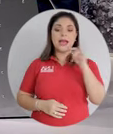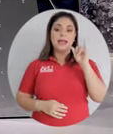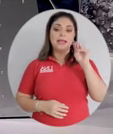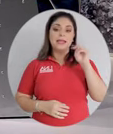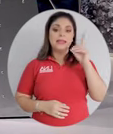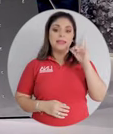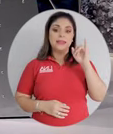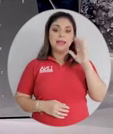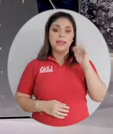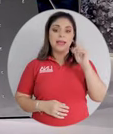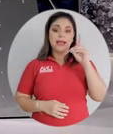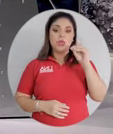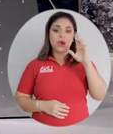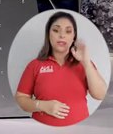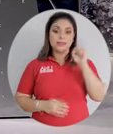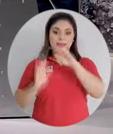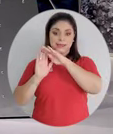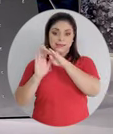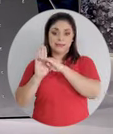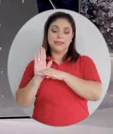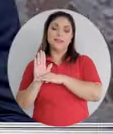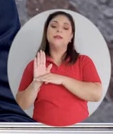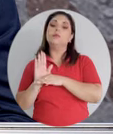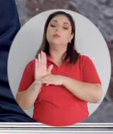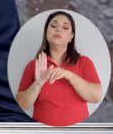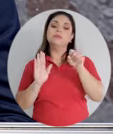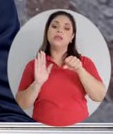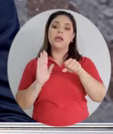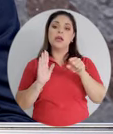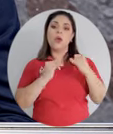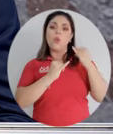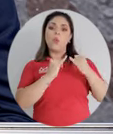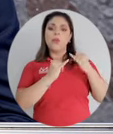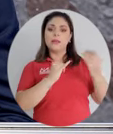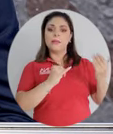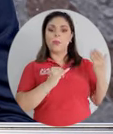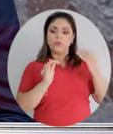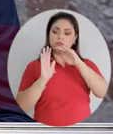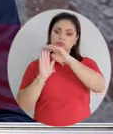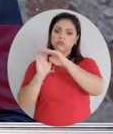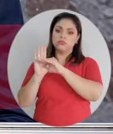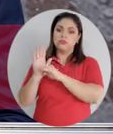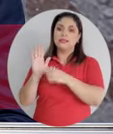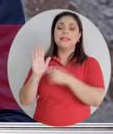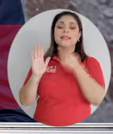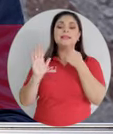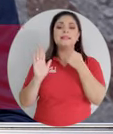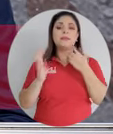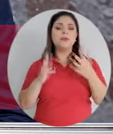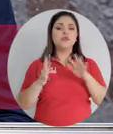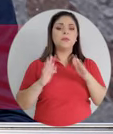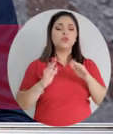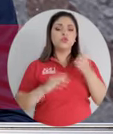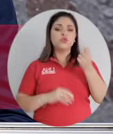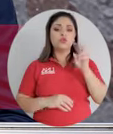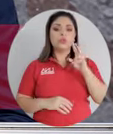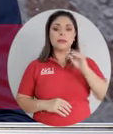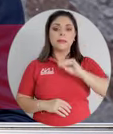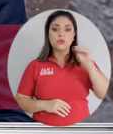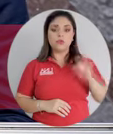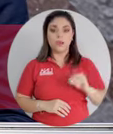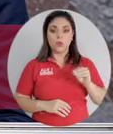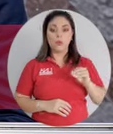el indicador último de la tasa de desempleo se ubica en el orden, el promedio del 12%.